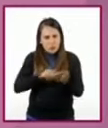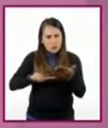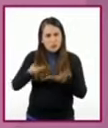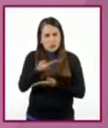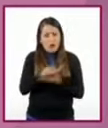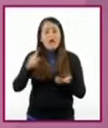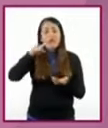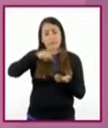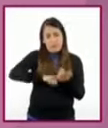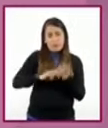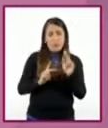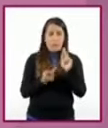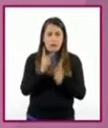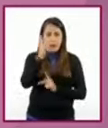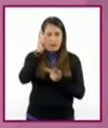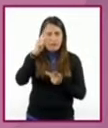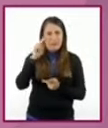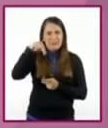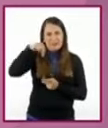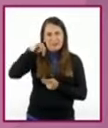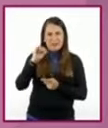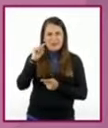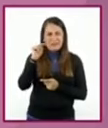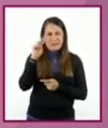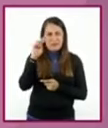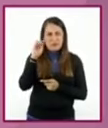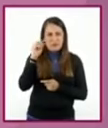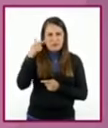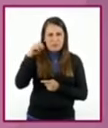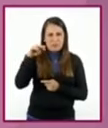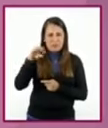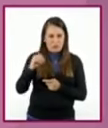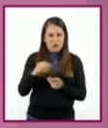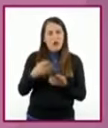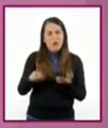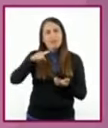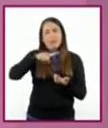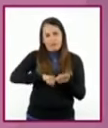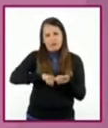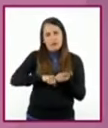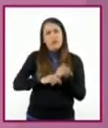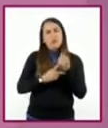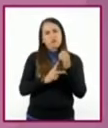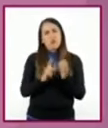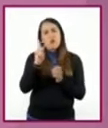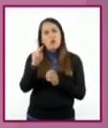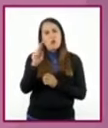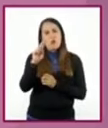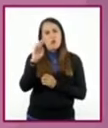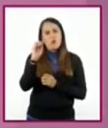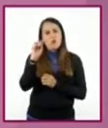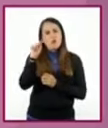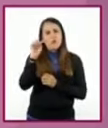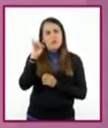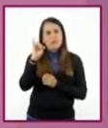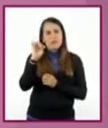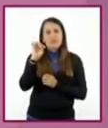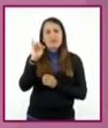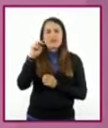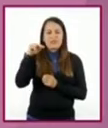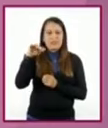la planta, el nitrógeno forma parte de su estructura y sus funciones en forma de proteínas y el propio material